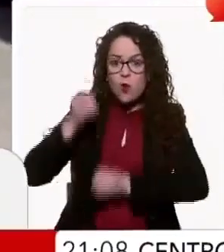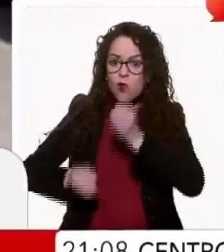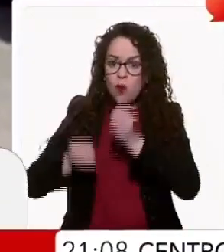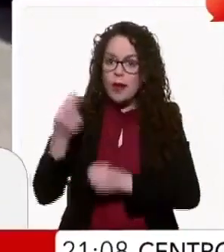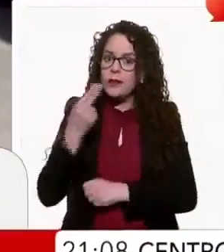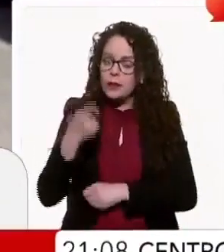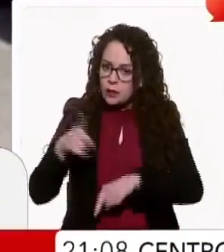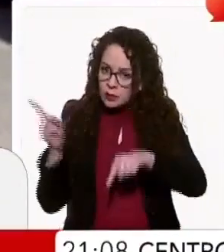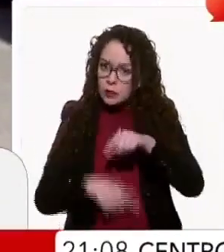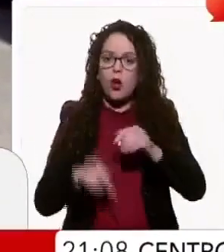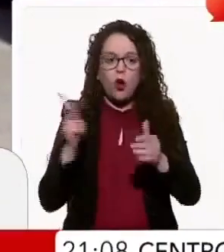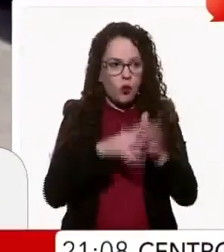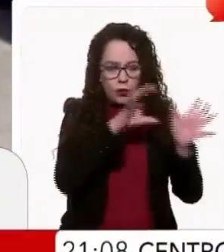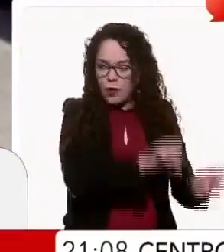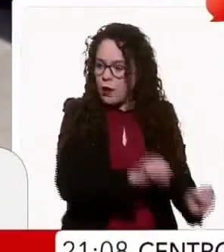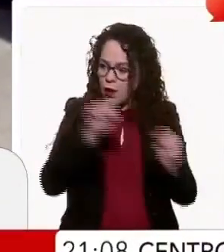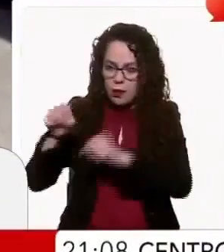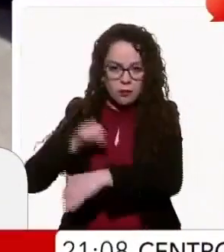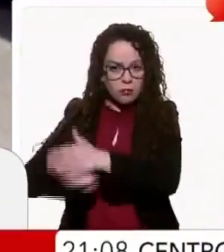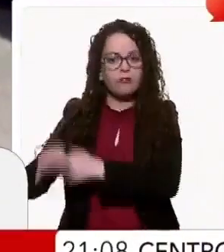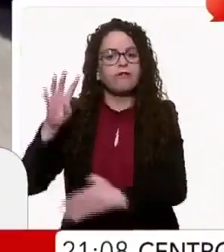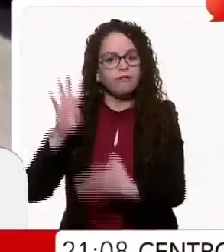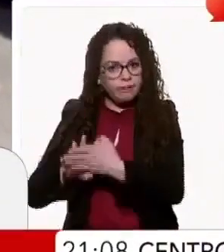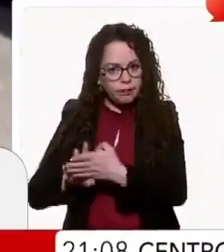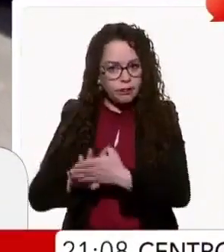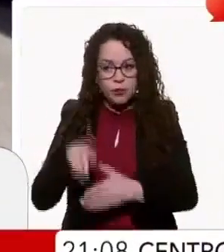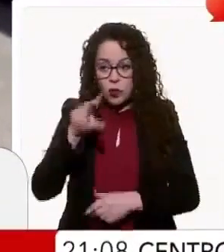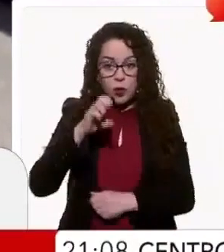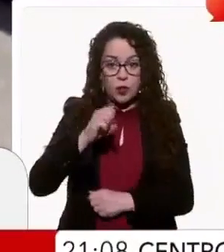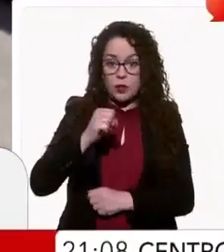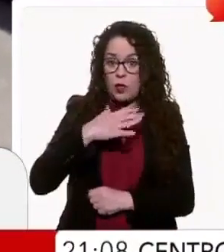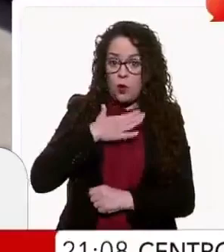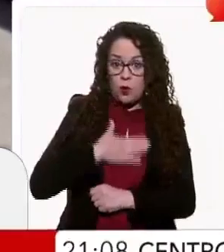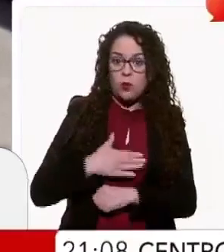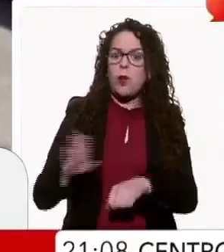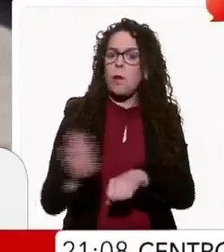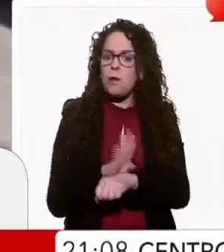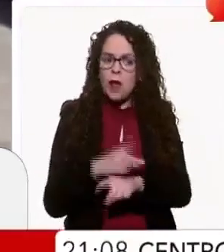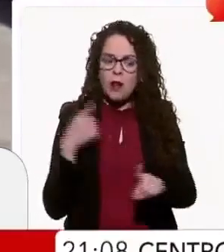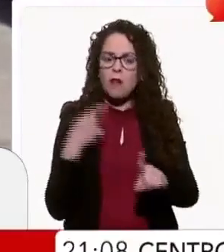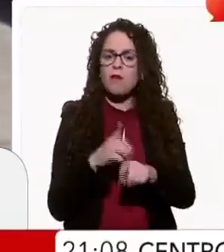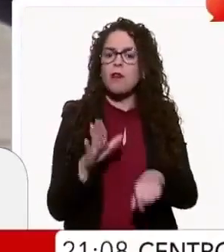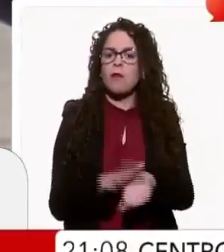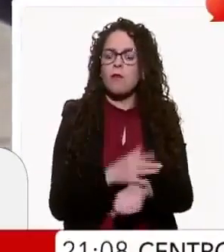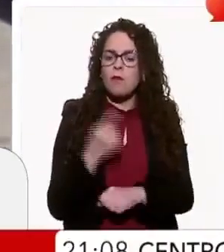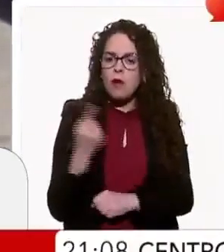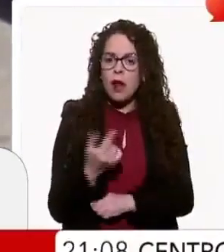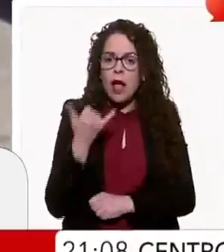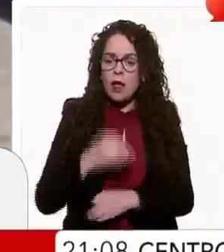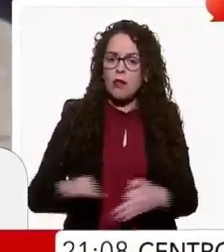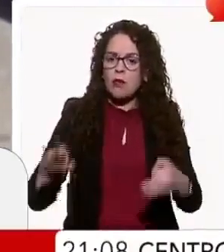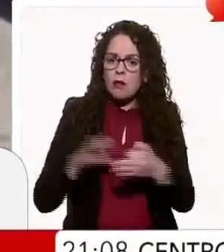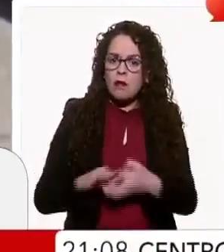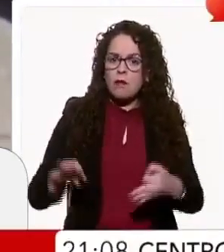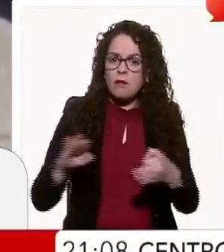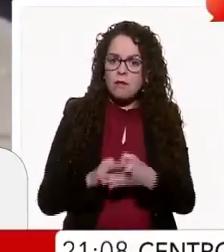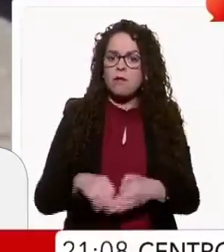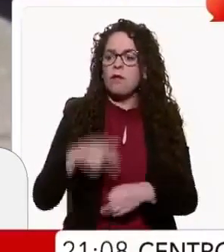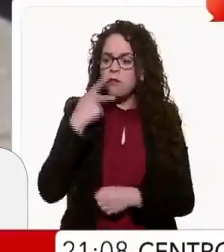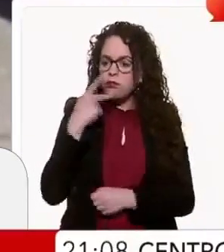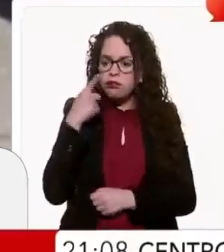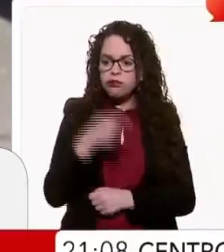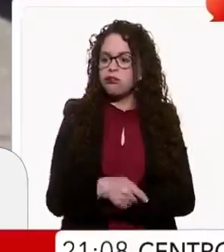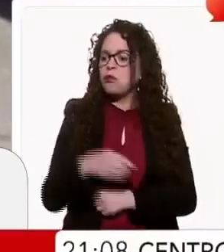privilegios injustos, inequitativos y parciales, así como las descalificaciones constantes al respecto,